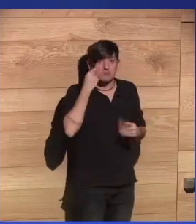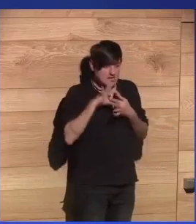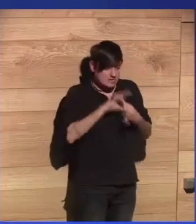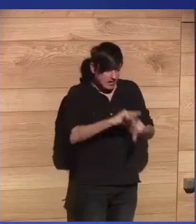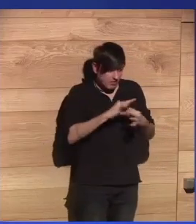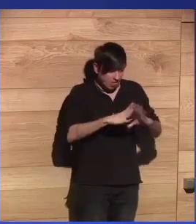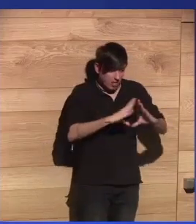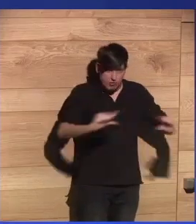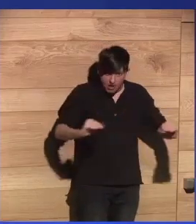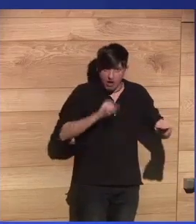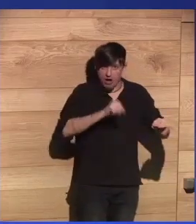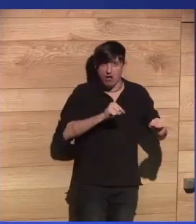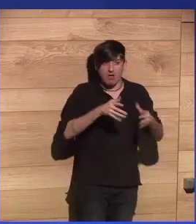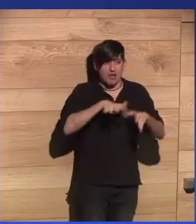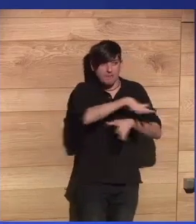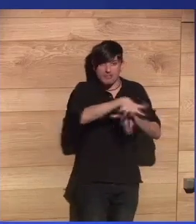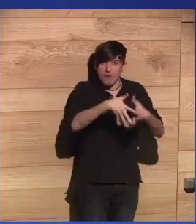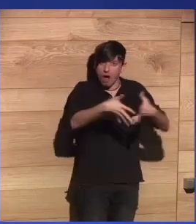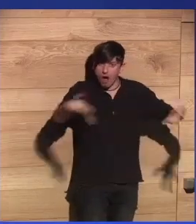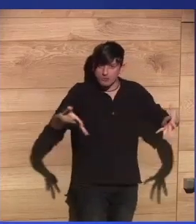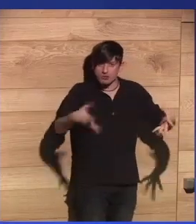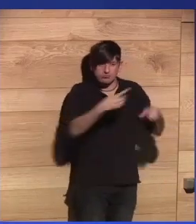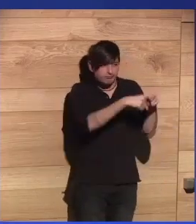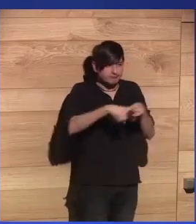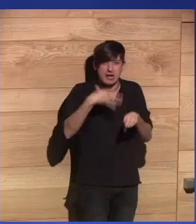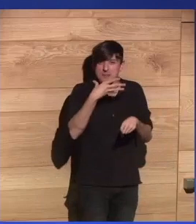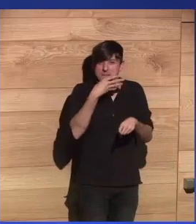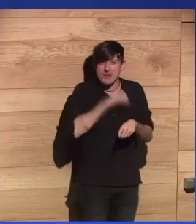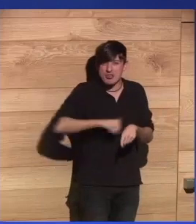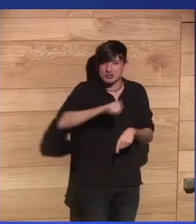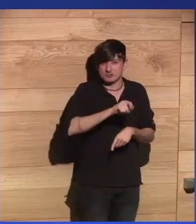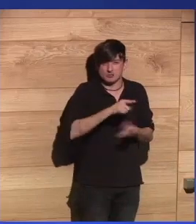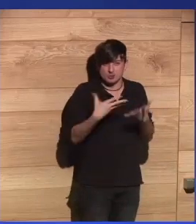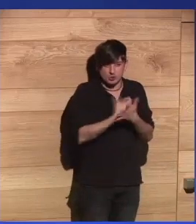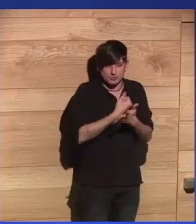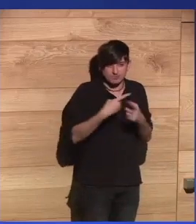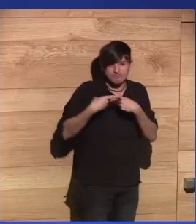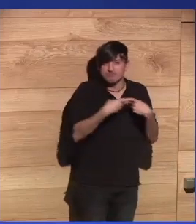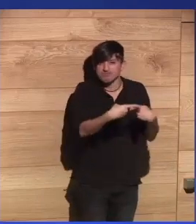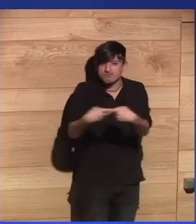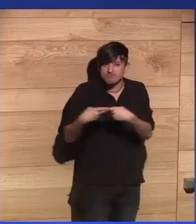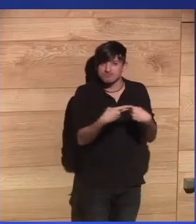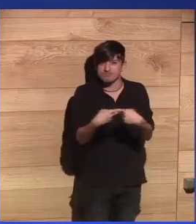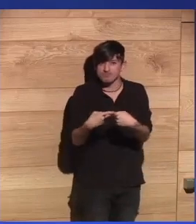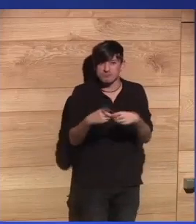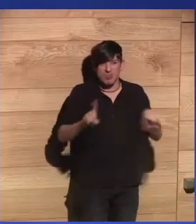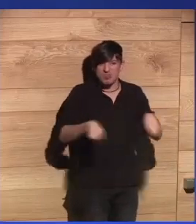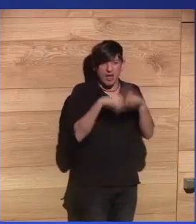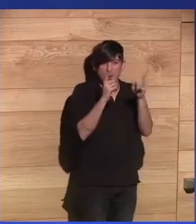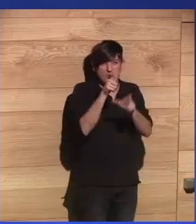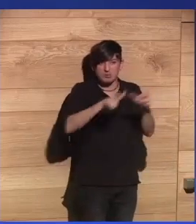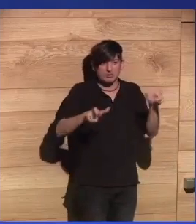tiene este espacio tan amplio en los que todos tenemos un poco de todos, más allá de que haya gente de